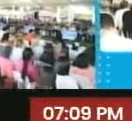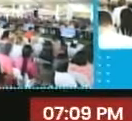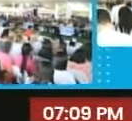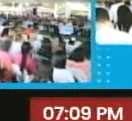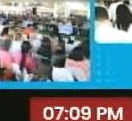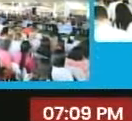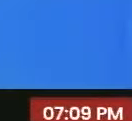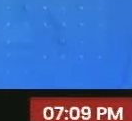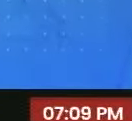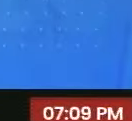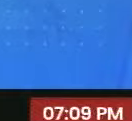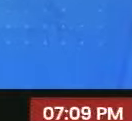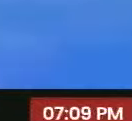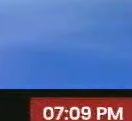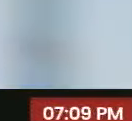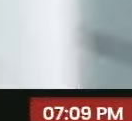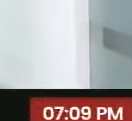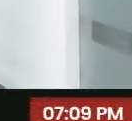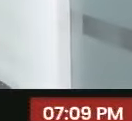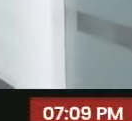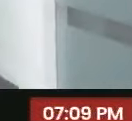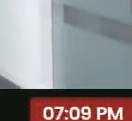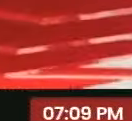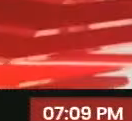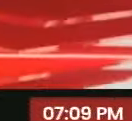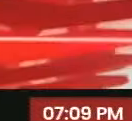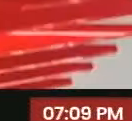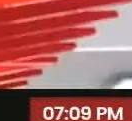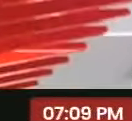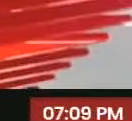Maduro más. Jueves.